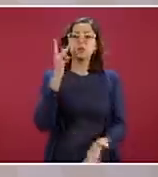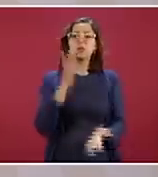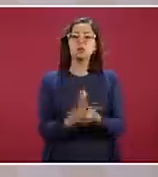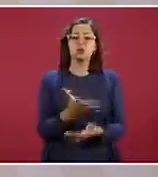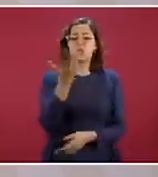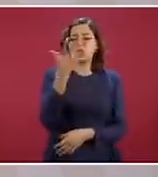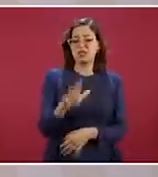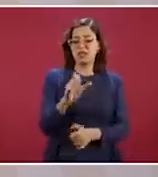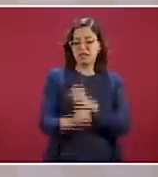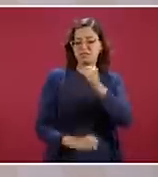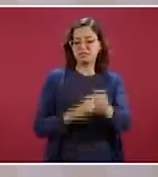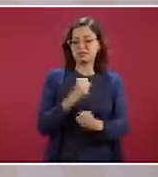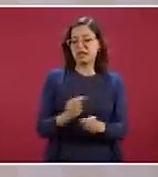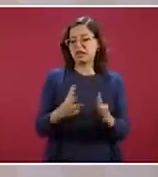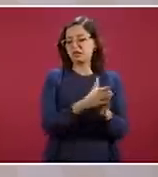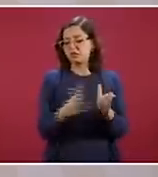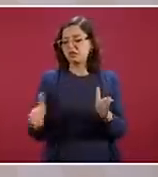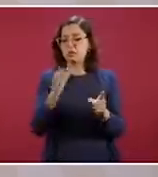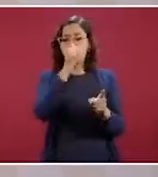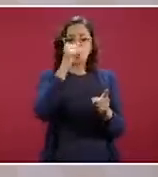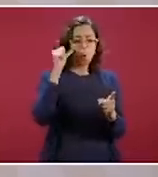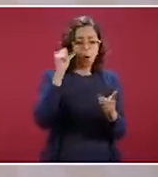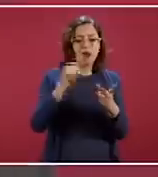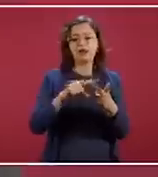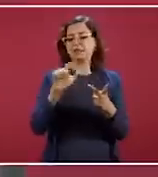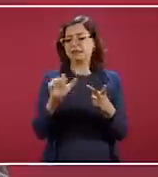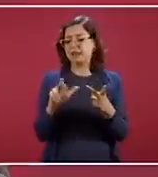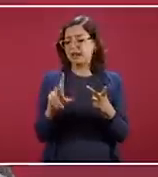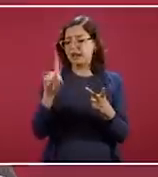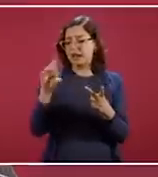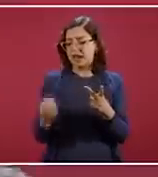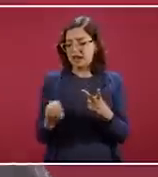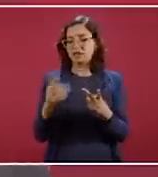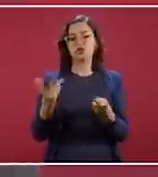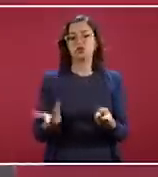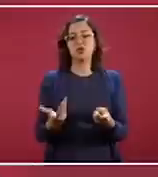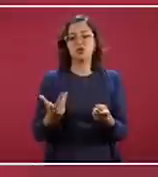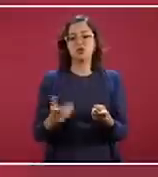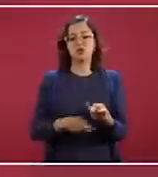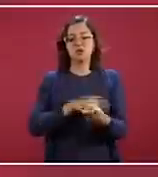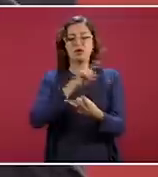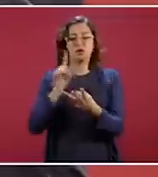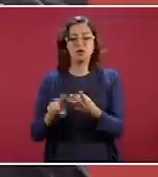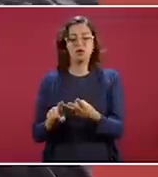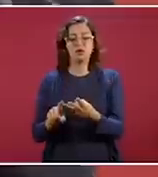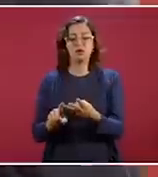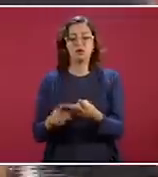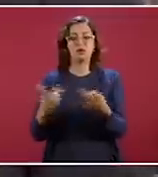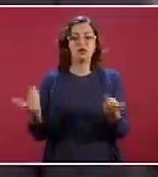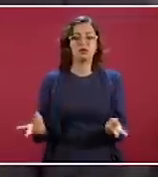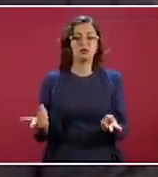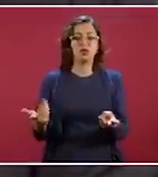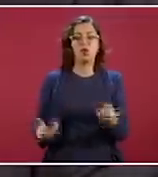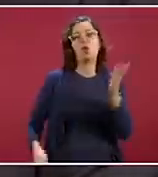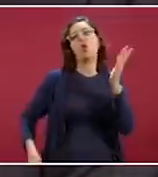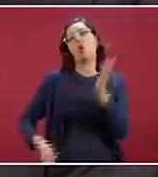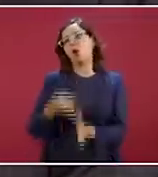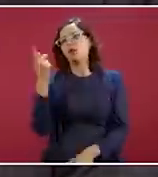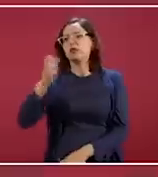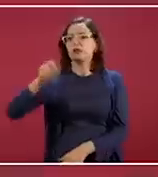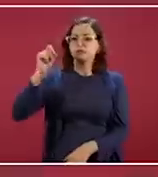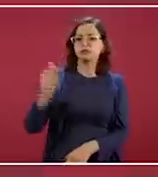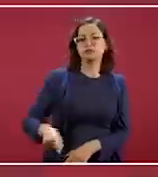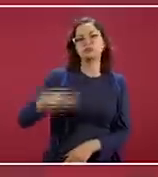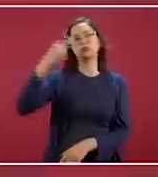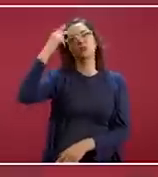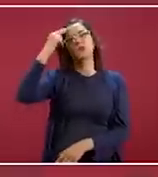el gobierno de Juárez, de Lerdo, y desembocó en la dictadura